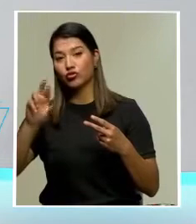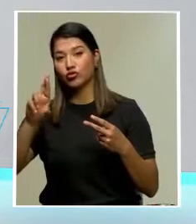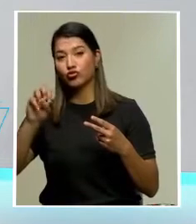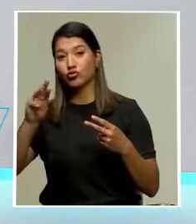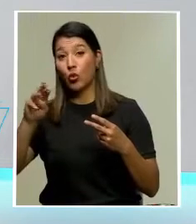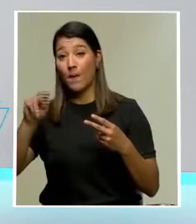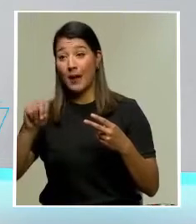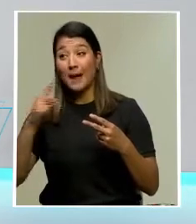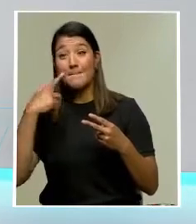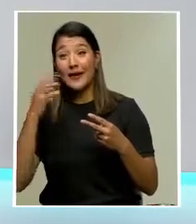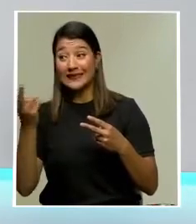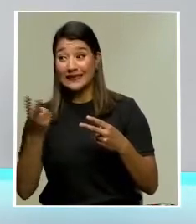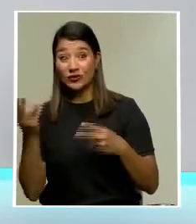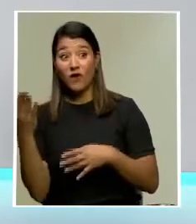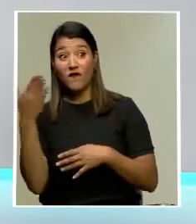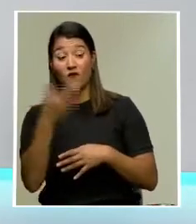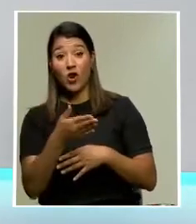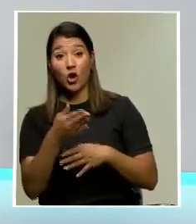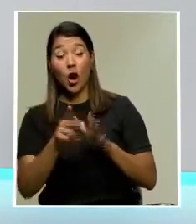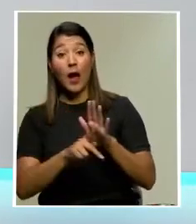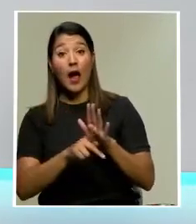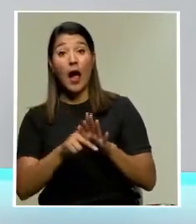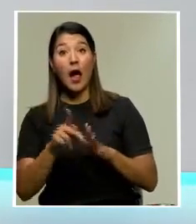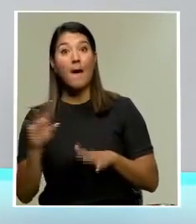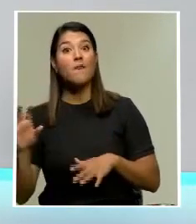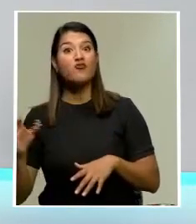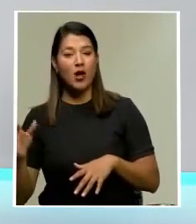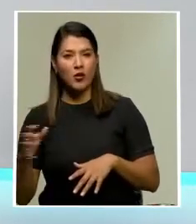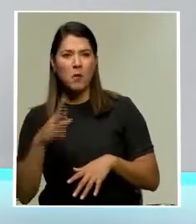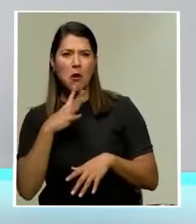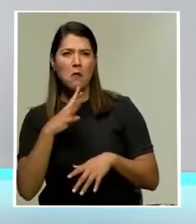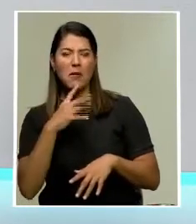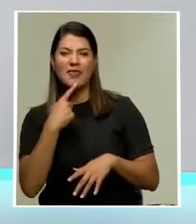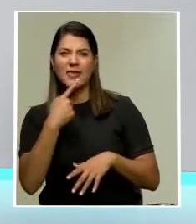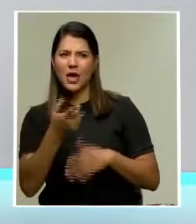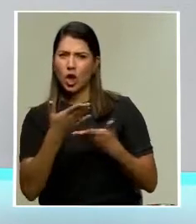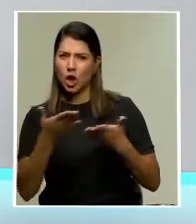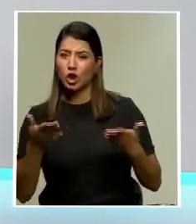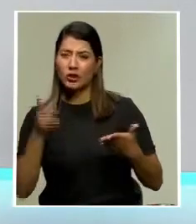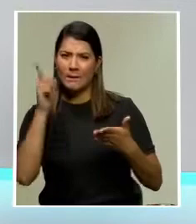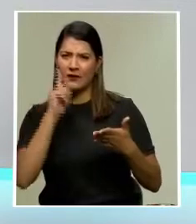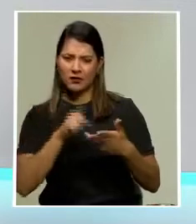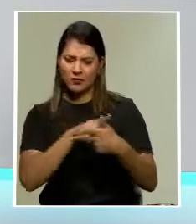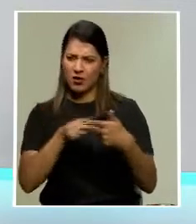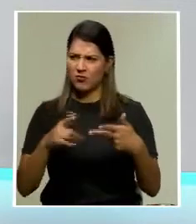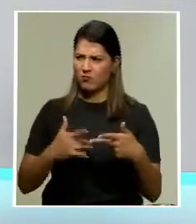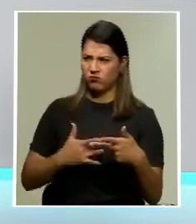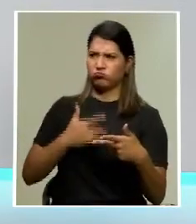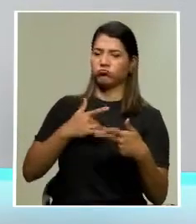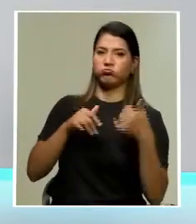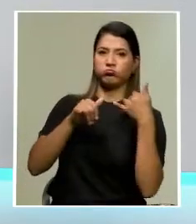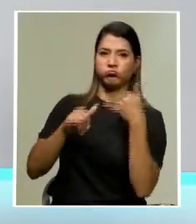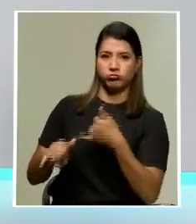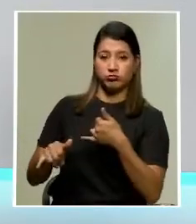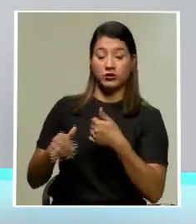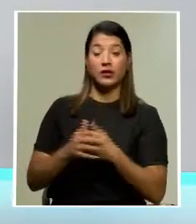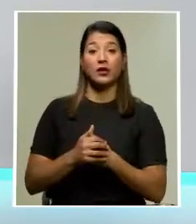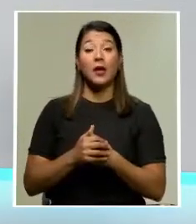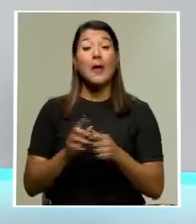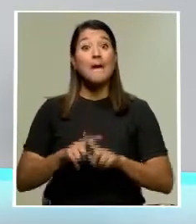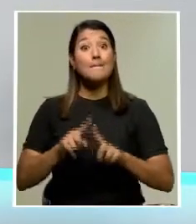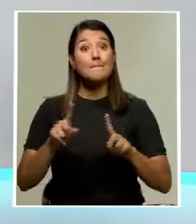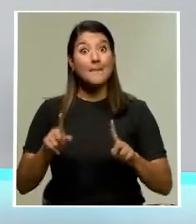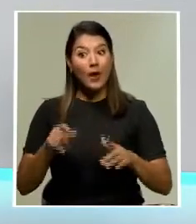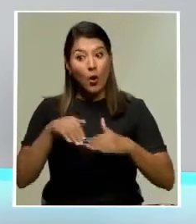un programa de radio, pero más bien todo esto y todas las revelaciones que han salido debido a este